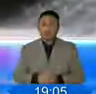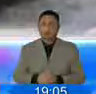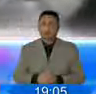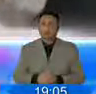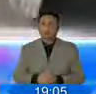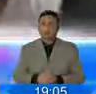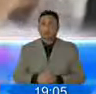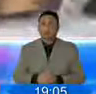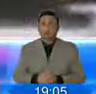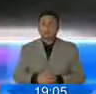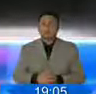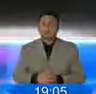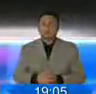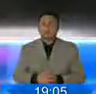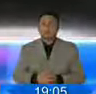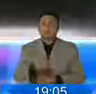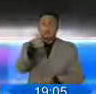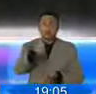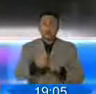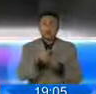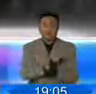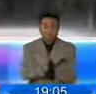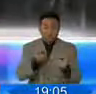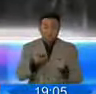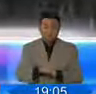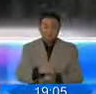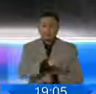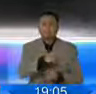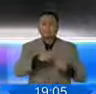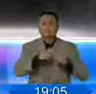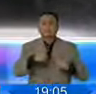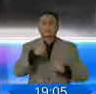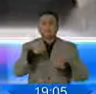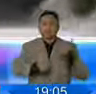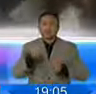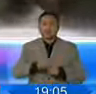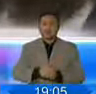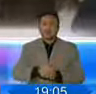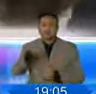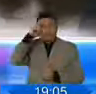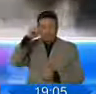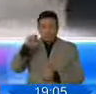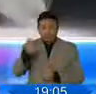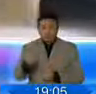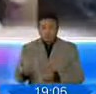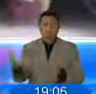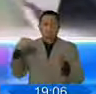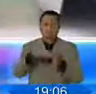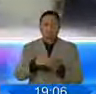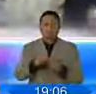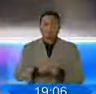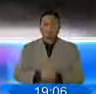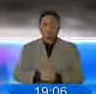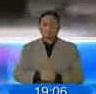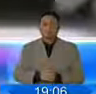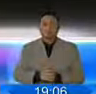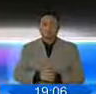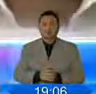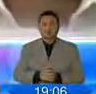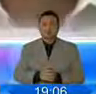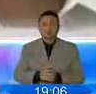Luego de un mes sin intervenciones públicas, el ex candidato presidencial Guillermo Lasso aparece para iniciar un nuevo ciclo